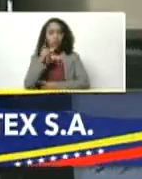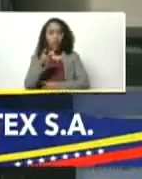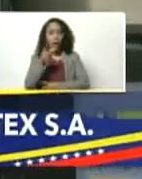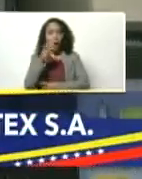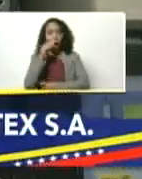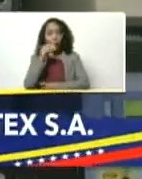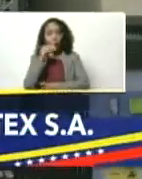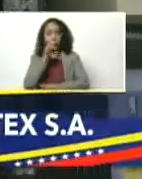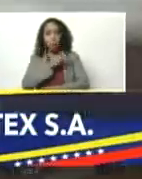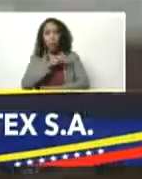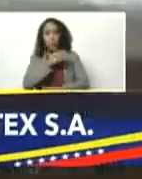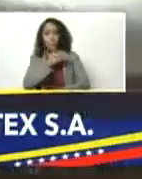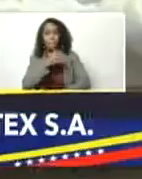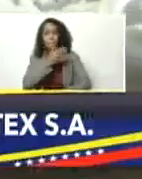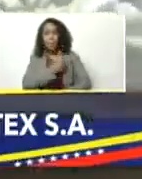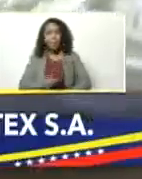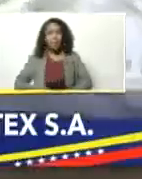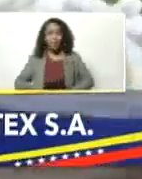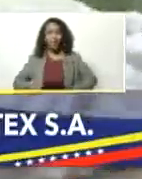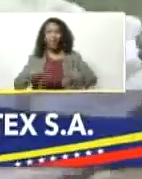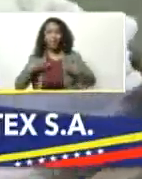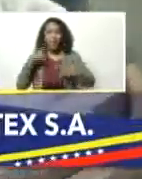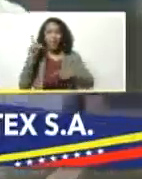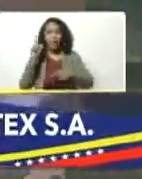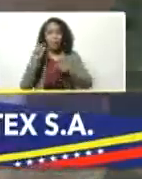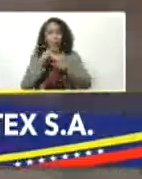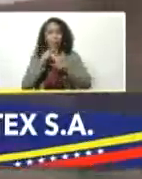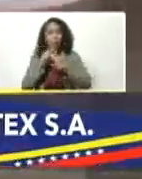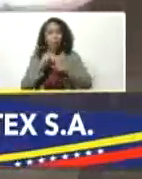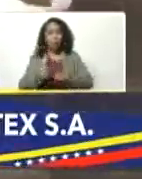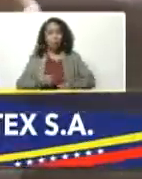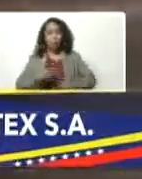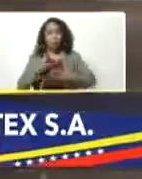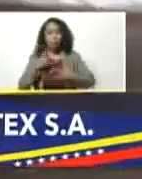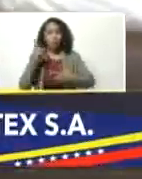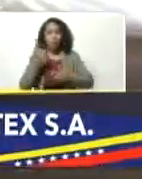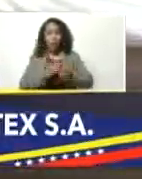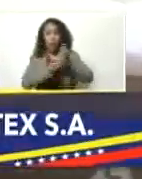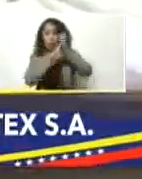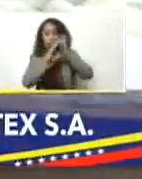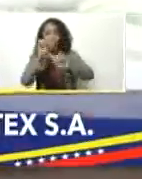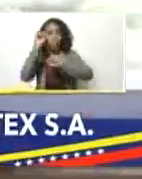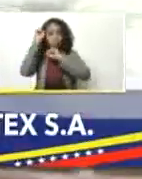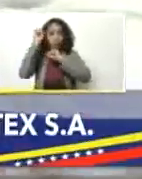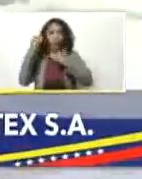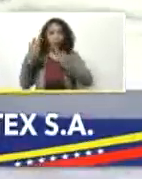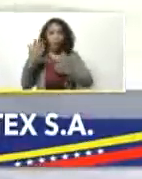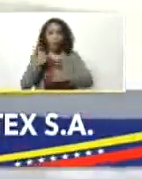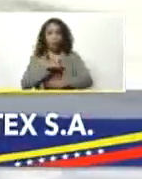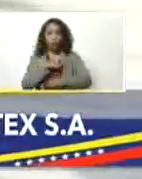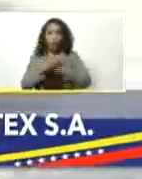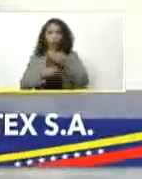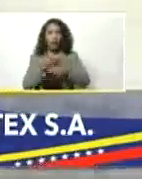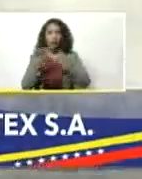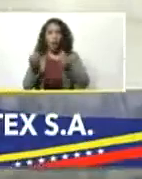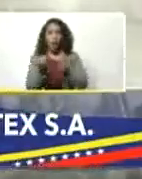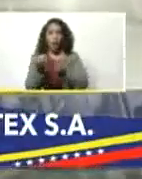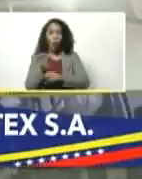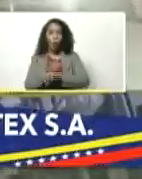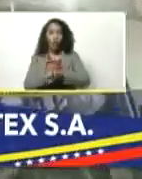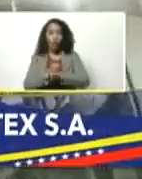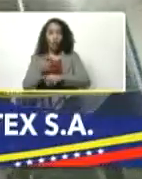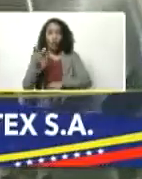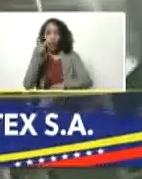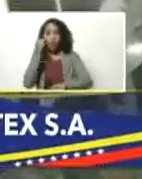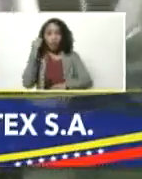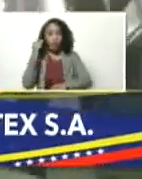presidente, emocionada por esa palabra inspiradora, usted que es conductor de victoria, ¿qué menos nos queda a nosotros como gobernadores, como